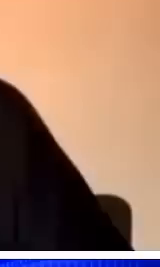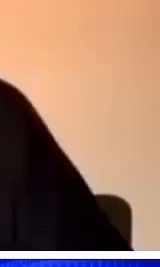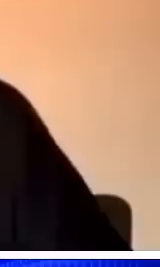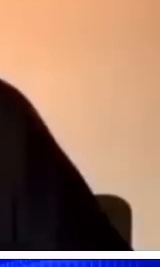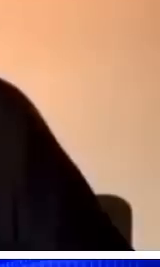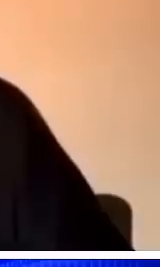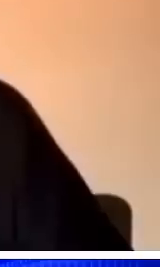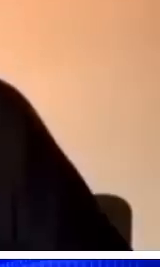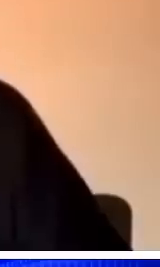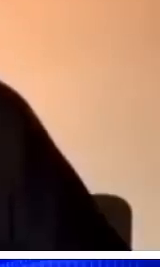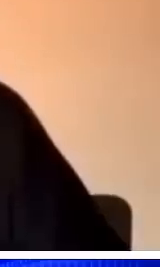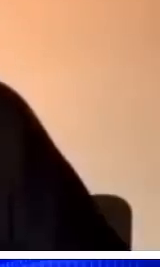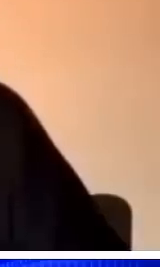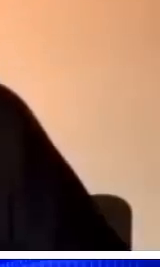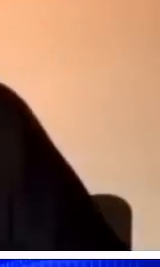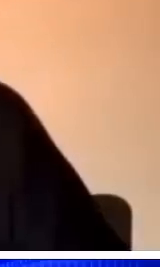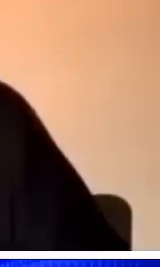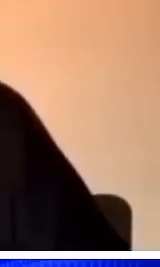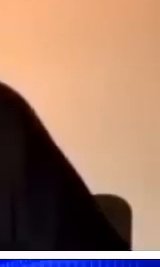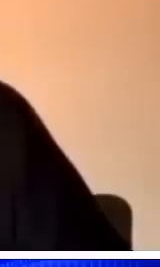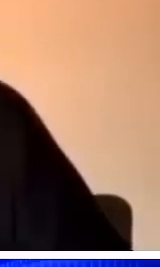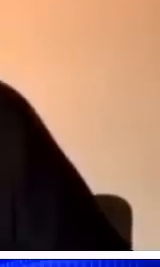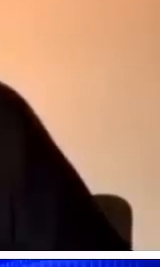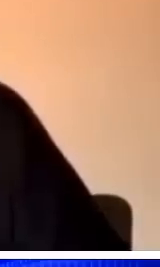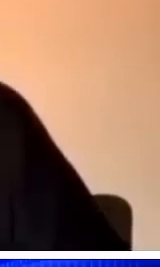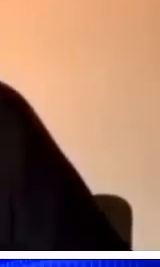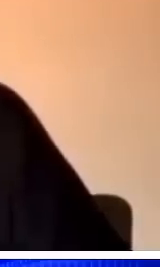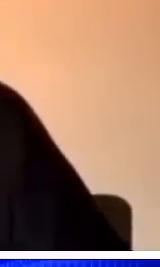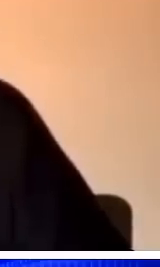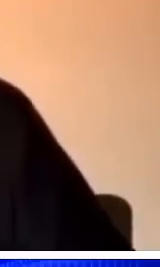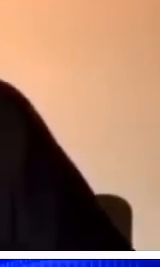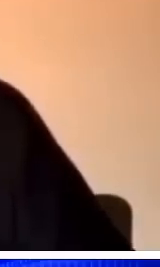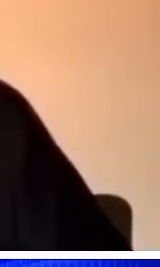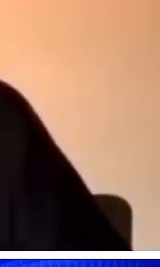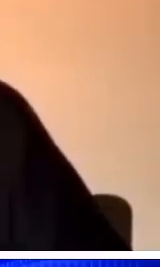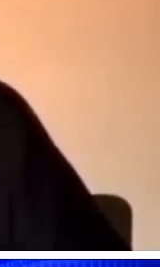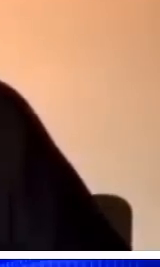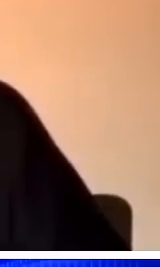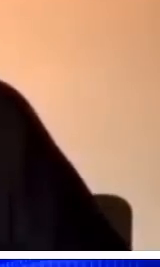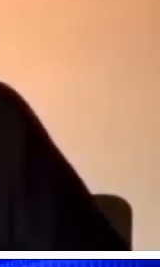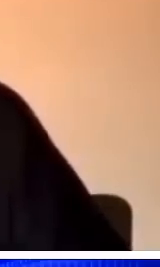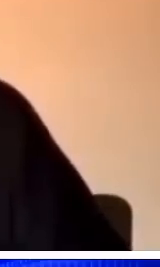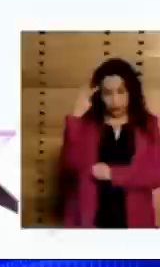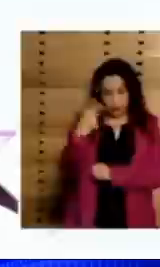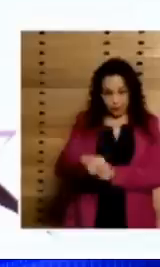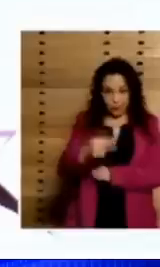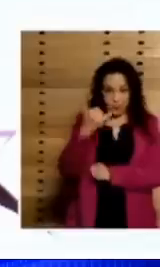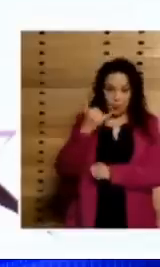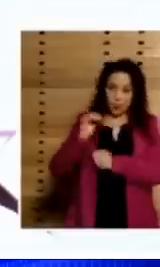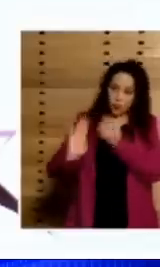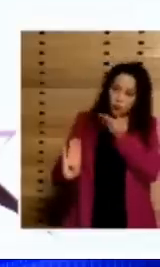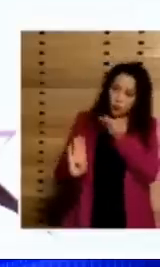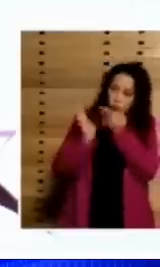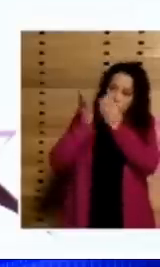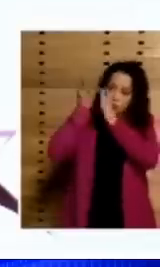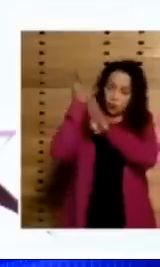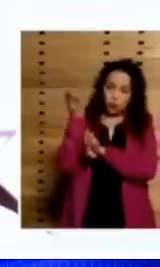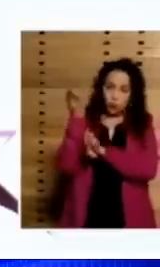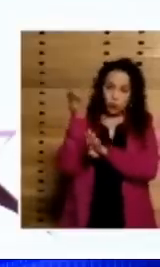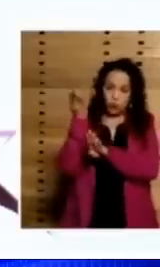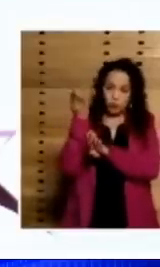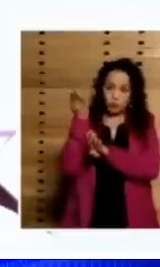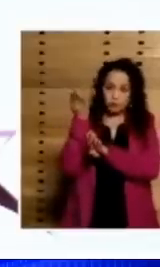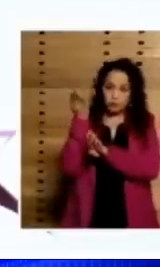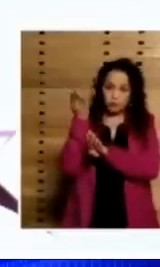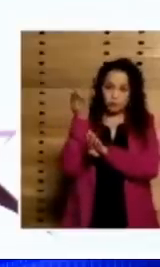lanza a Santiago krill porque bueno krill no apoya obviamente las propuestas ideológicas Pero cómo apoyar esto Cómo